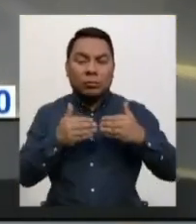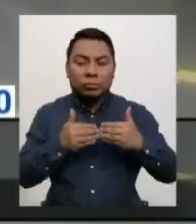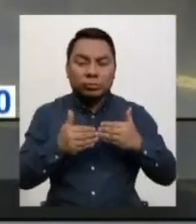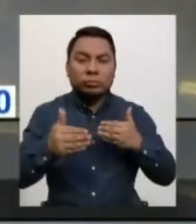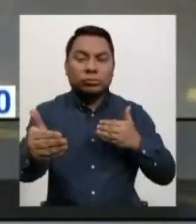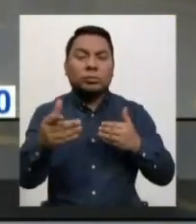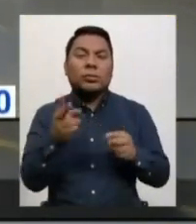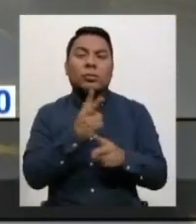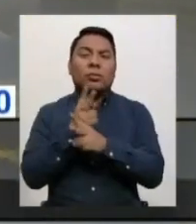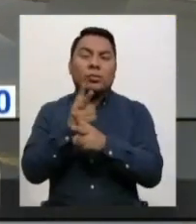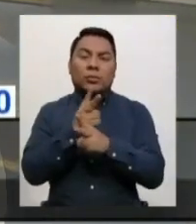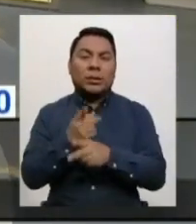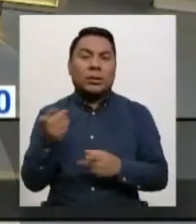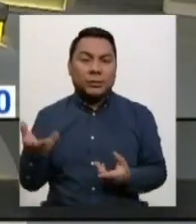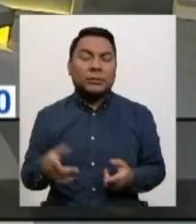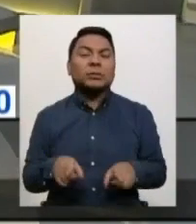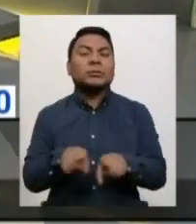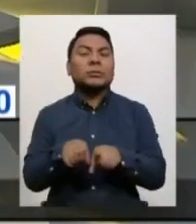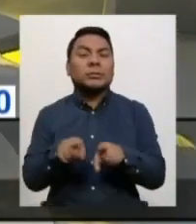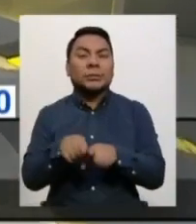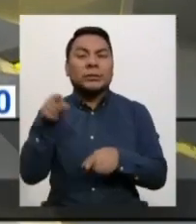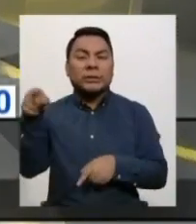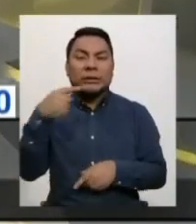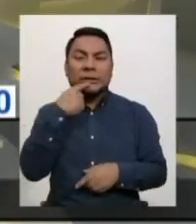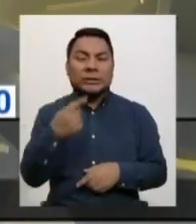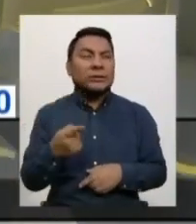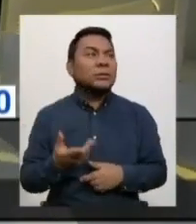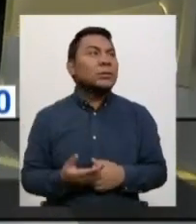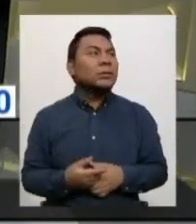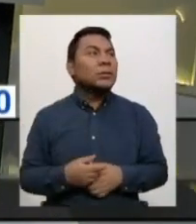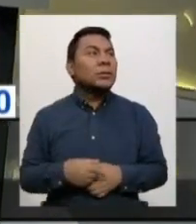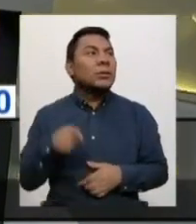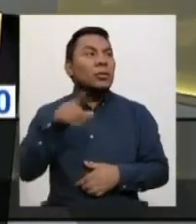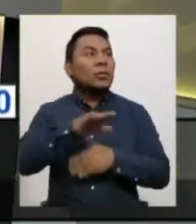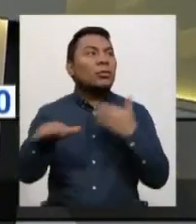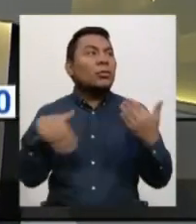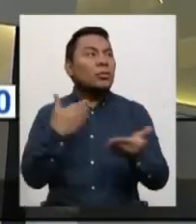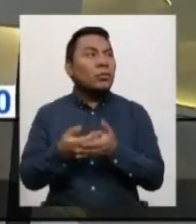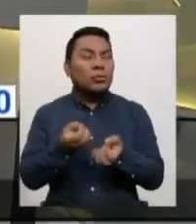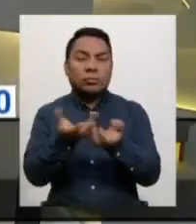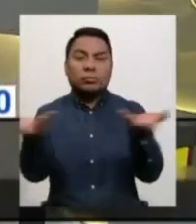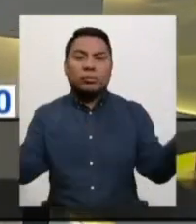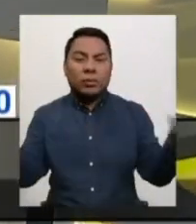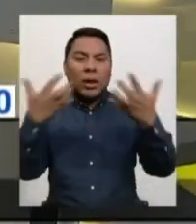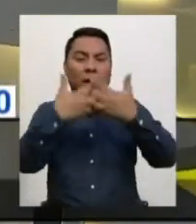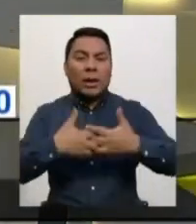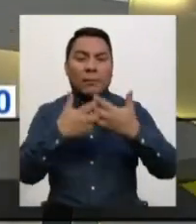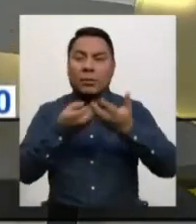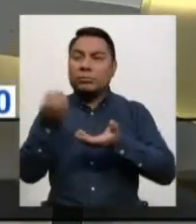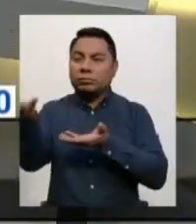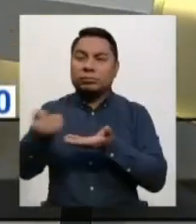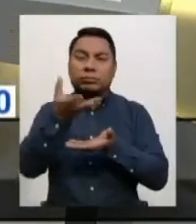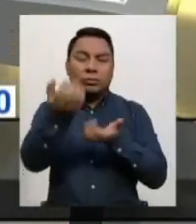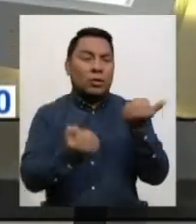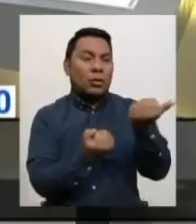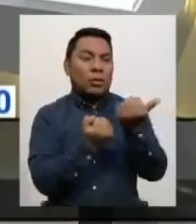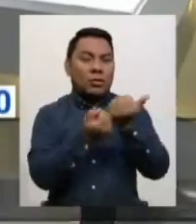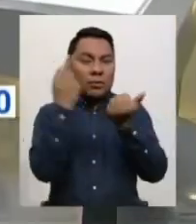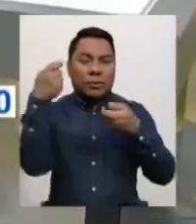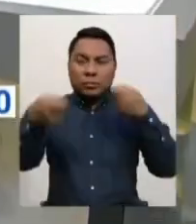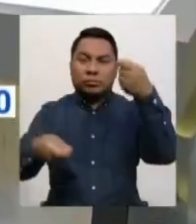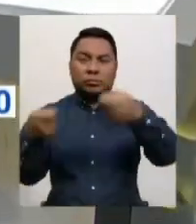para evitar en su cadena de producción la emisión de gases invernaderos. Están tomando el liderazgo las empresas y los estados. Y los gobiernos locales. Los gobiernos